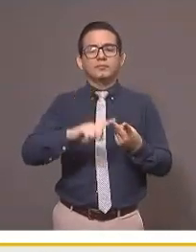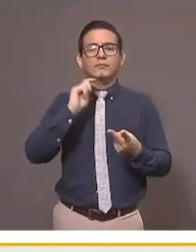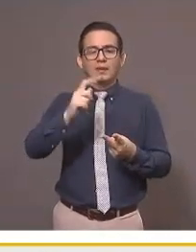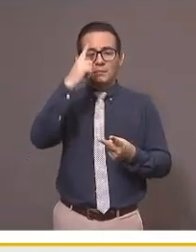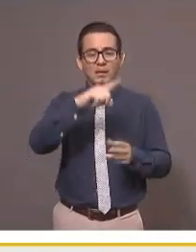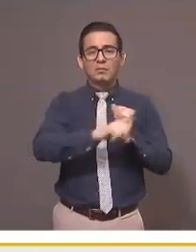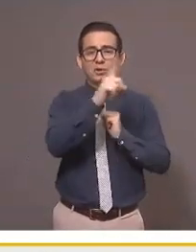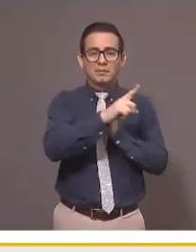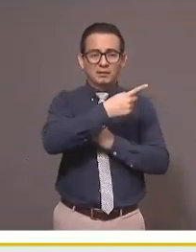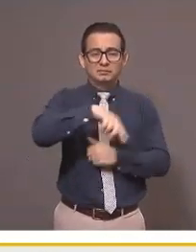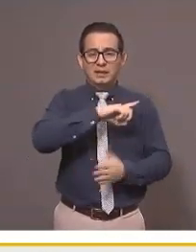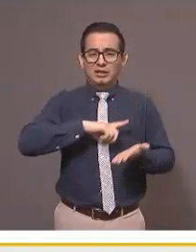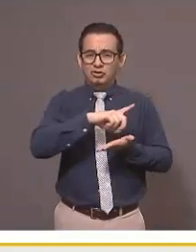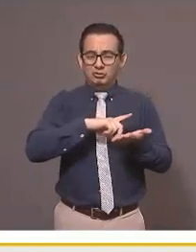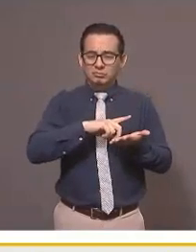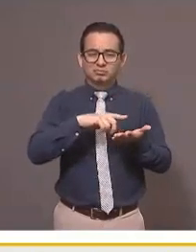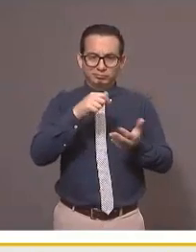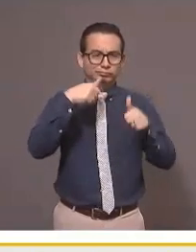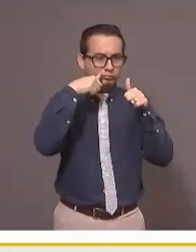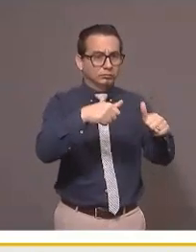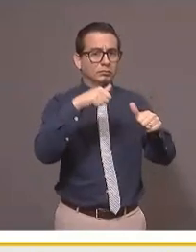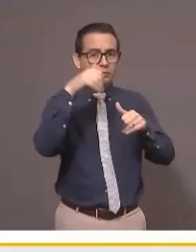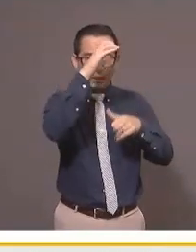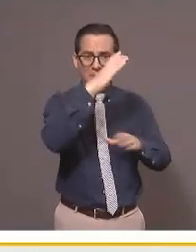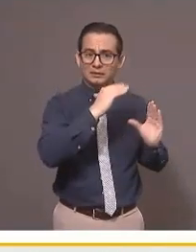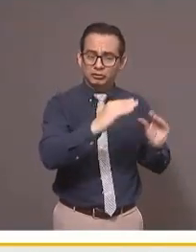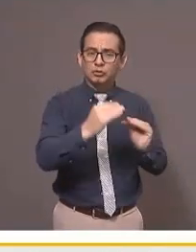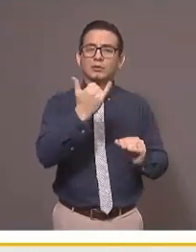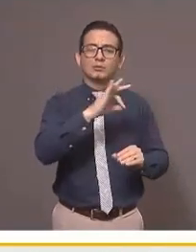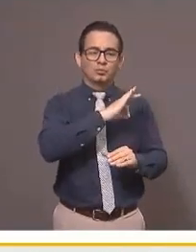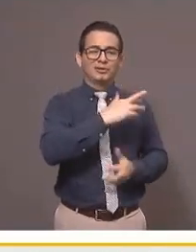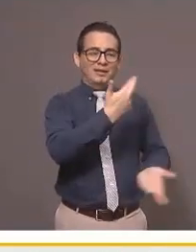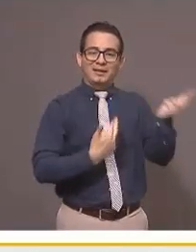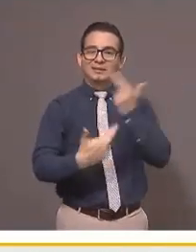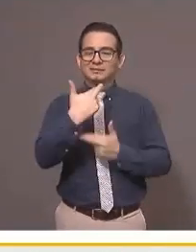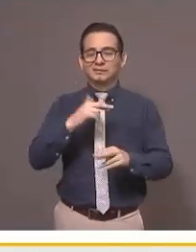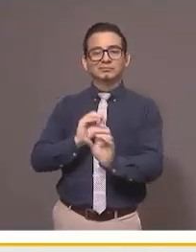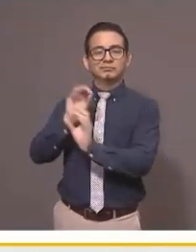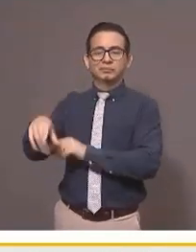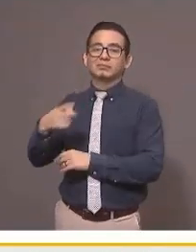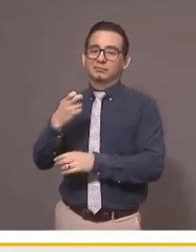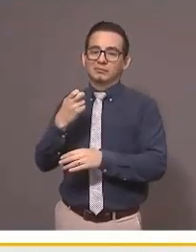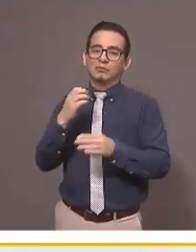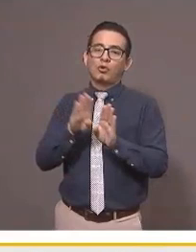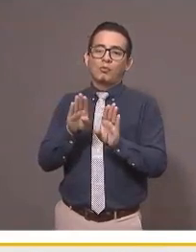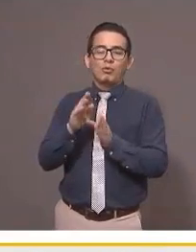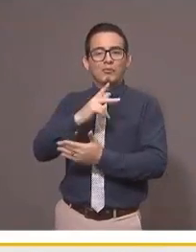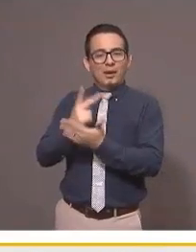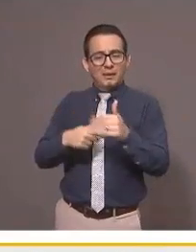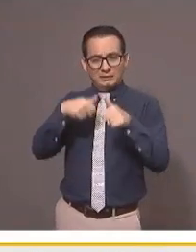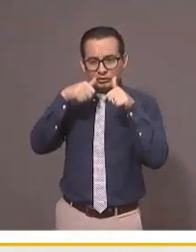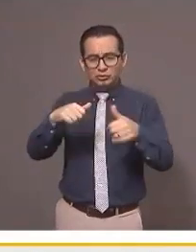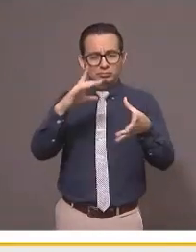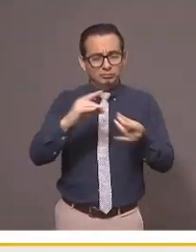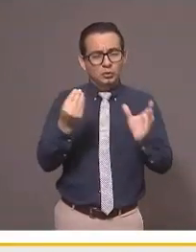personas y una reinserción social a través de oportunidades y un trabajo conjunto con los colectivos